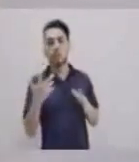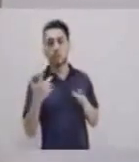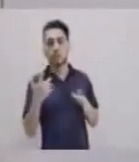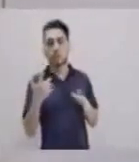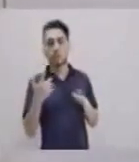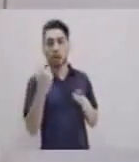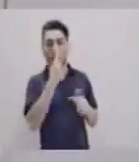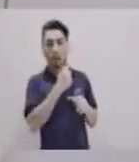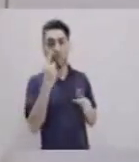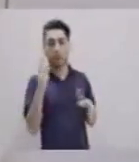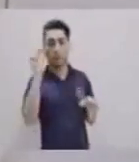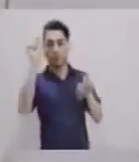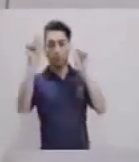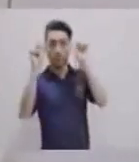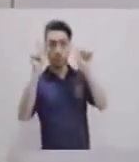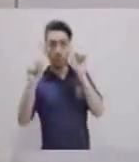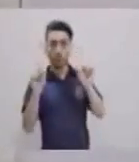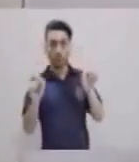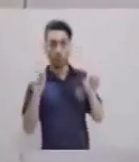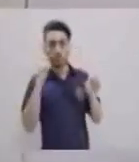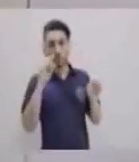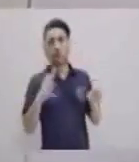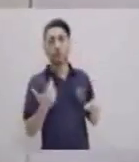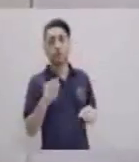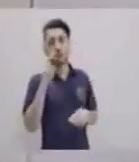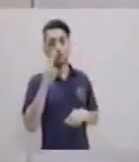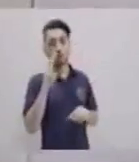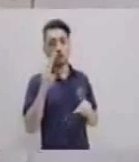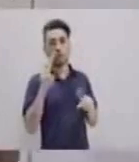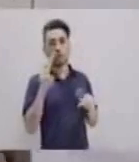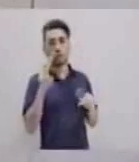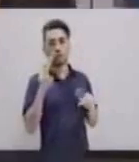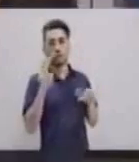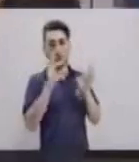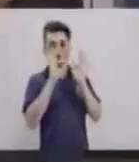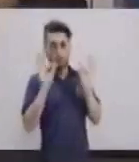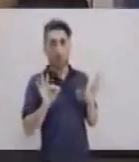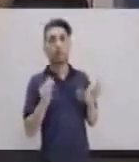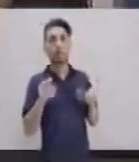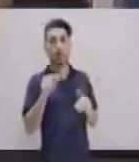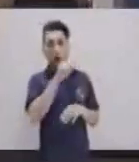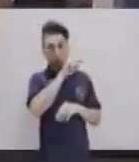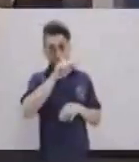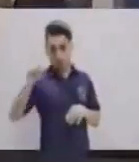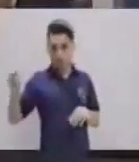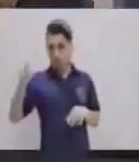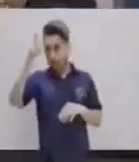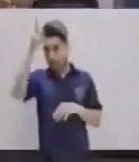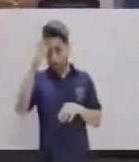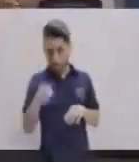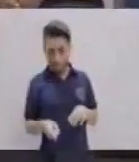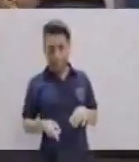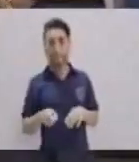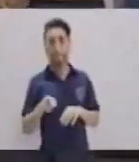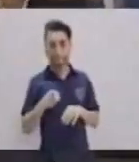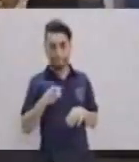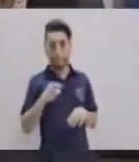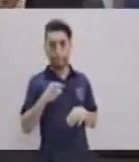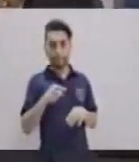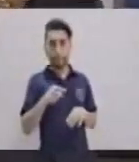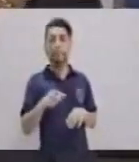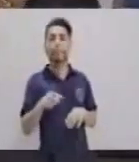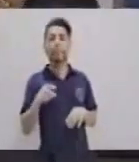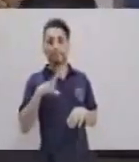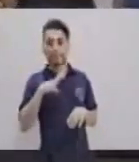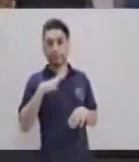sus asíntotas. Claro, hay que determinar que hay dos tipos de asíntotas, horizontales y verticales, en ese tipo de función,